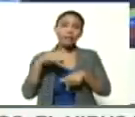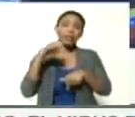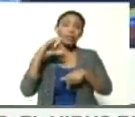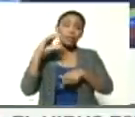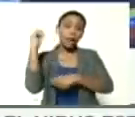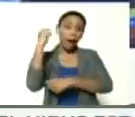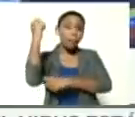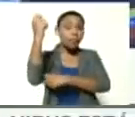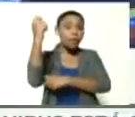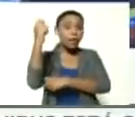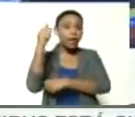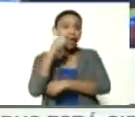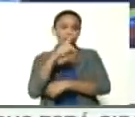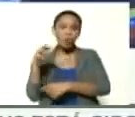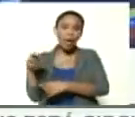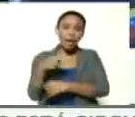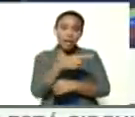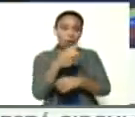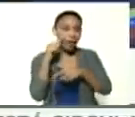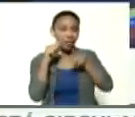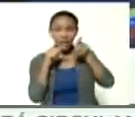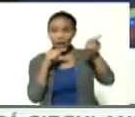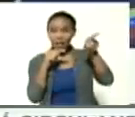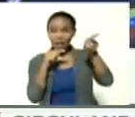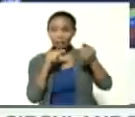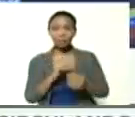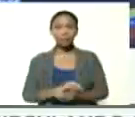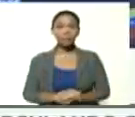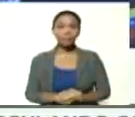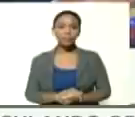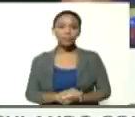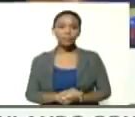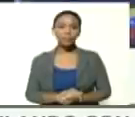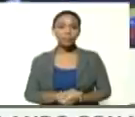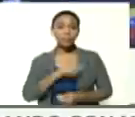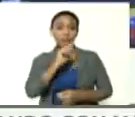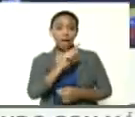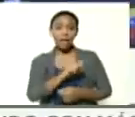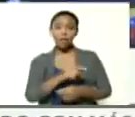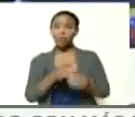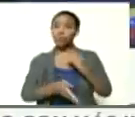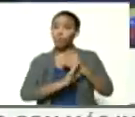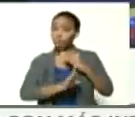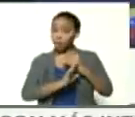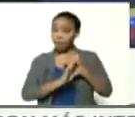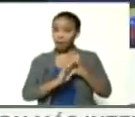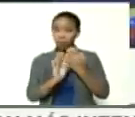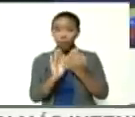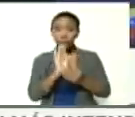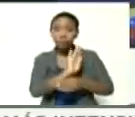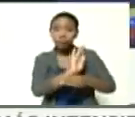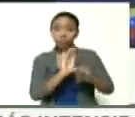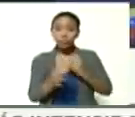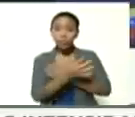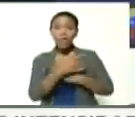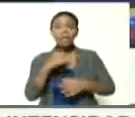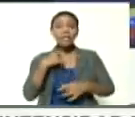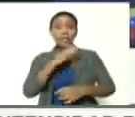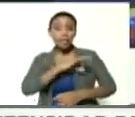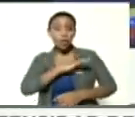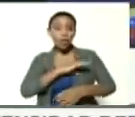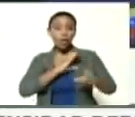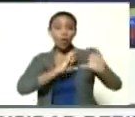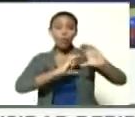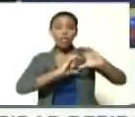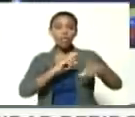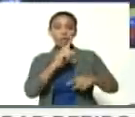río Arauca y se fue a aquella ribera del Arauca. Y allá está protegida. ¿O han ustedes, señores de los medios de comunicación,